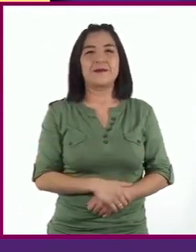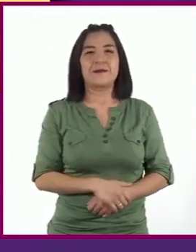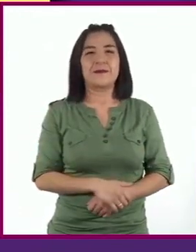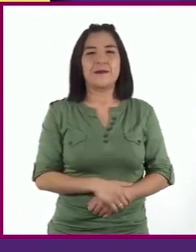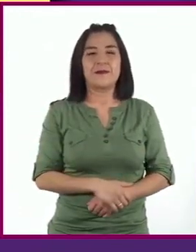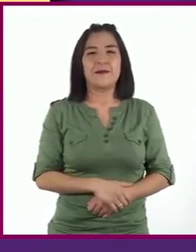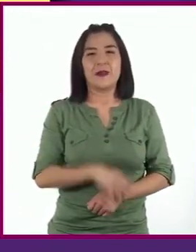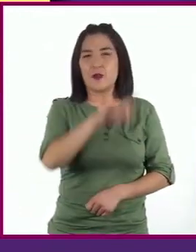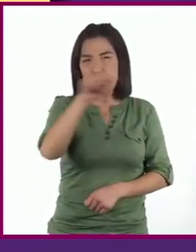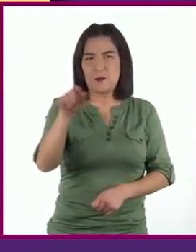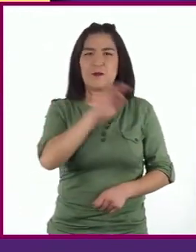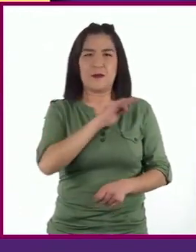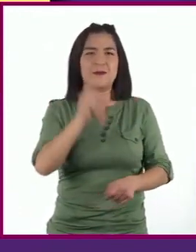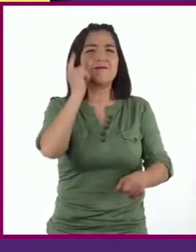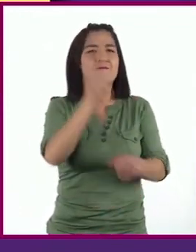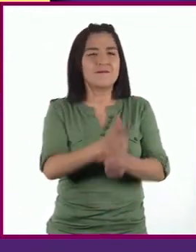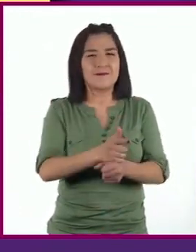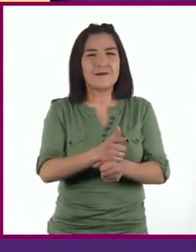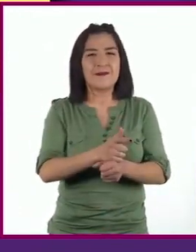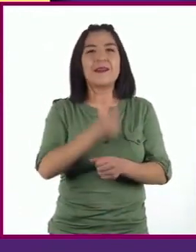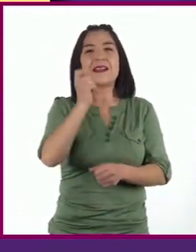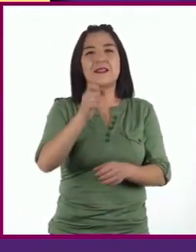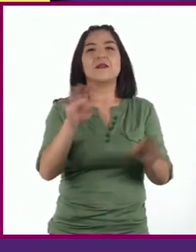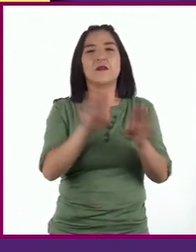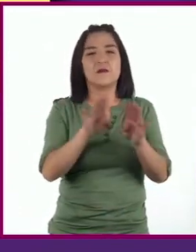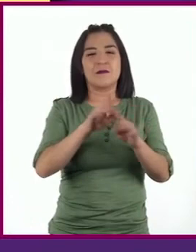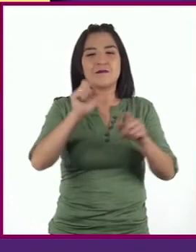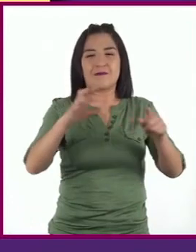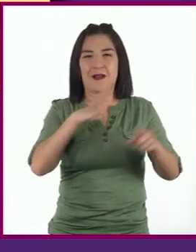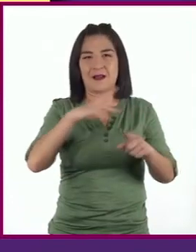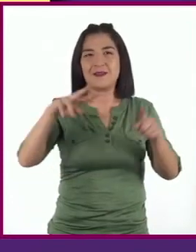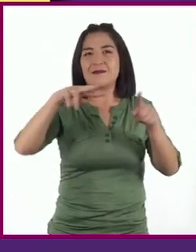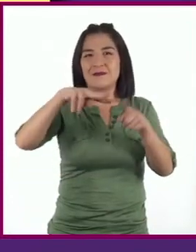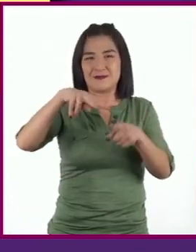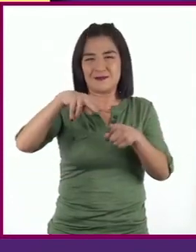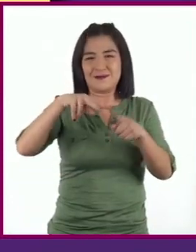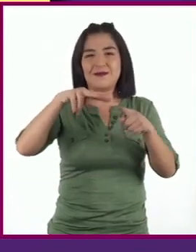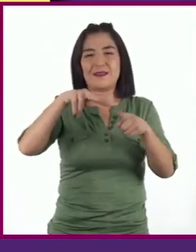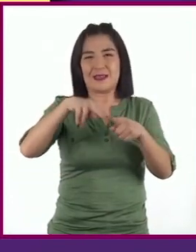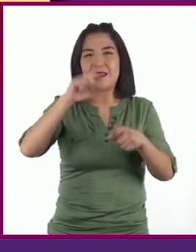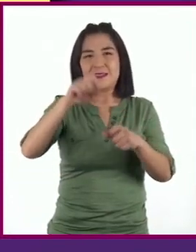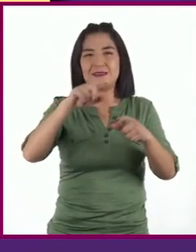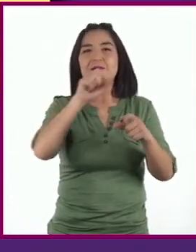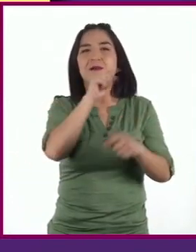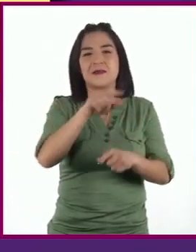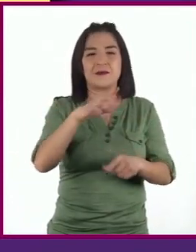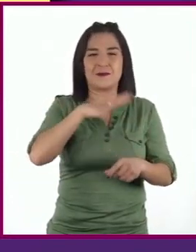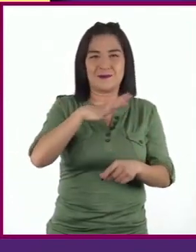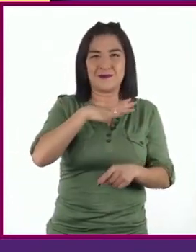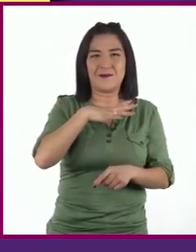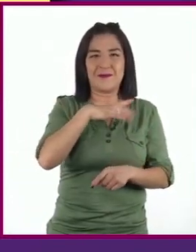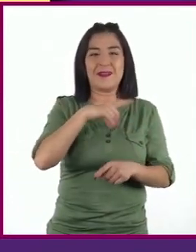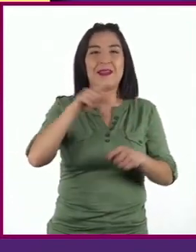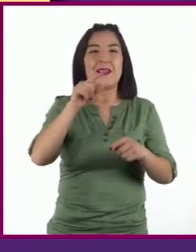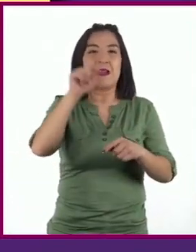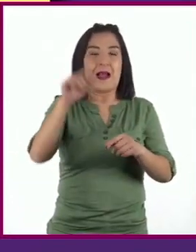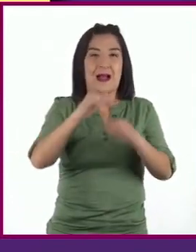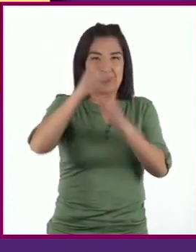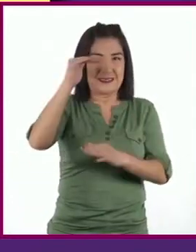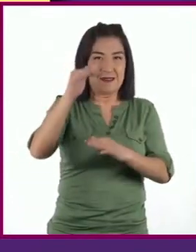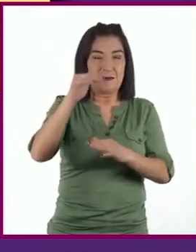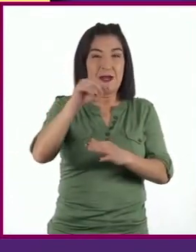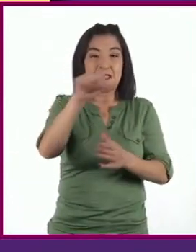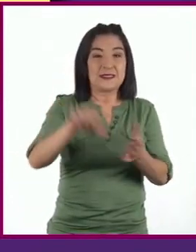Como pueden darse cuenta, el modelo tiene un triángulo en la parte superior, en el centro un